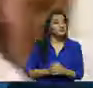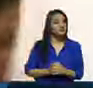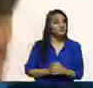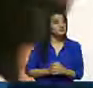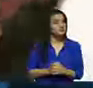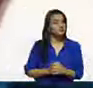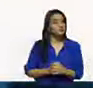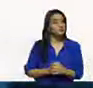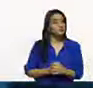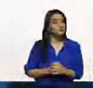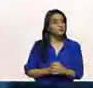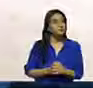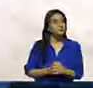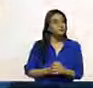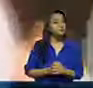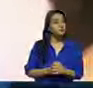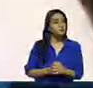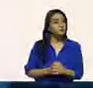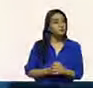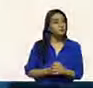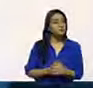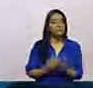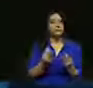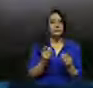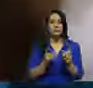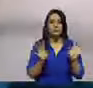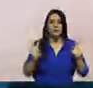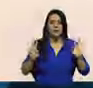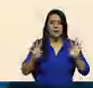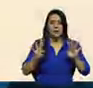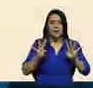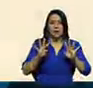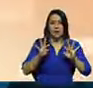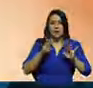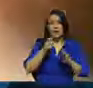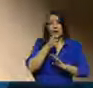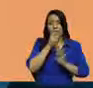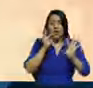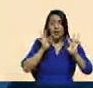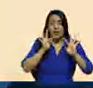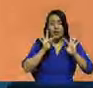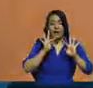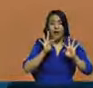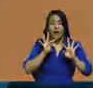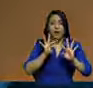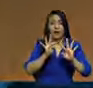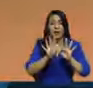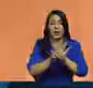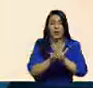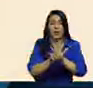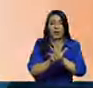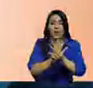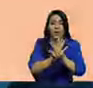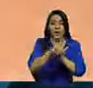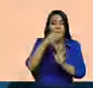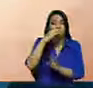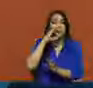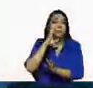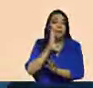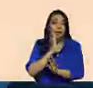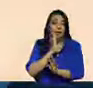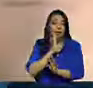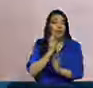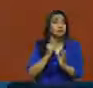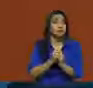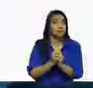podemos ver, realmente es bastante gente la que se aglomera alrededor del general Paco Moncayo. Realmente se ha formado un